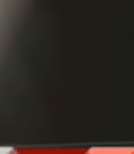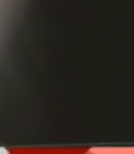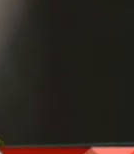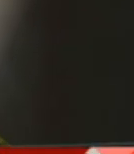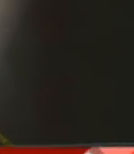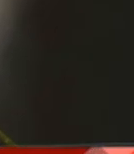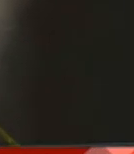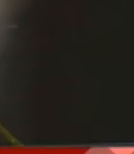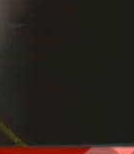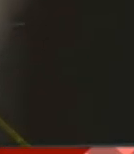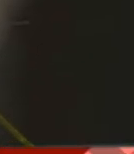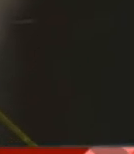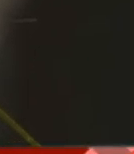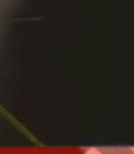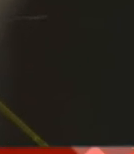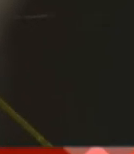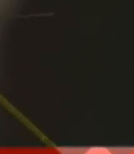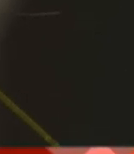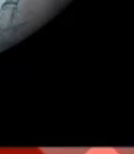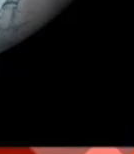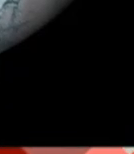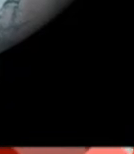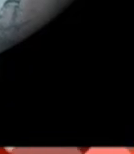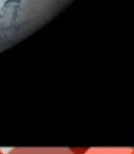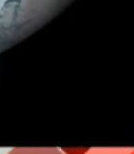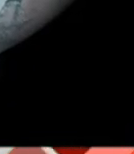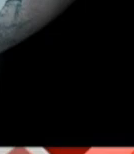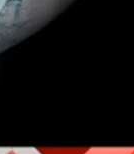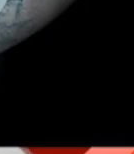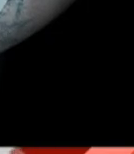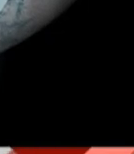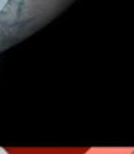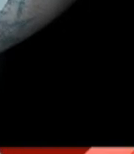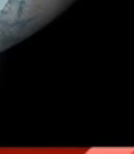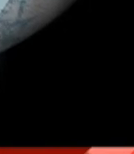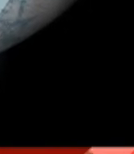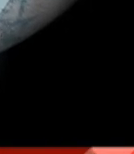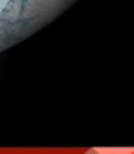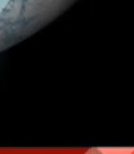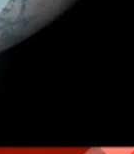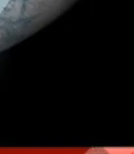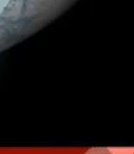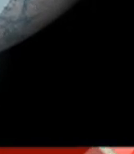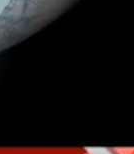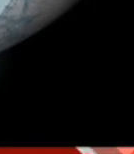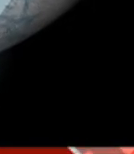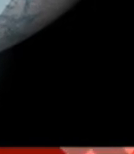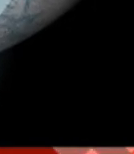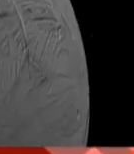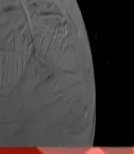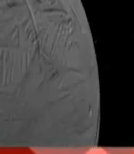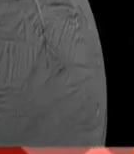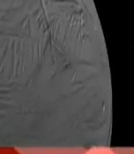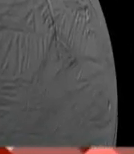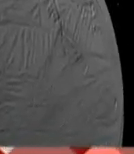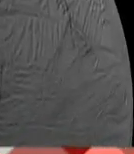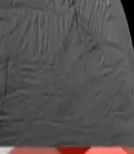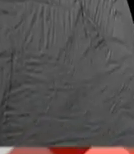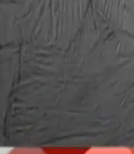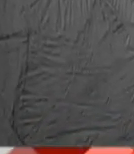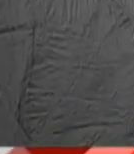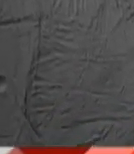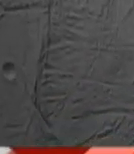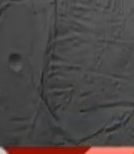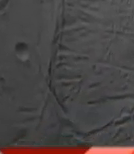eso se pretende mandar esta sonda con este instrumento selfie para que de los géiseres, del vapor que surge de estos géiseres de la